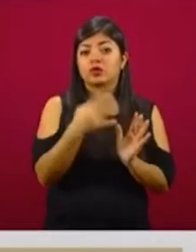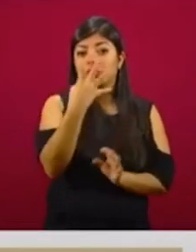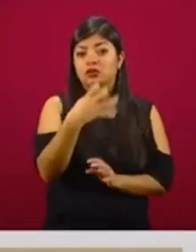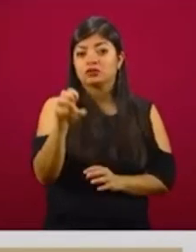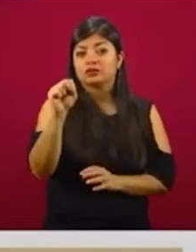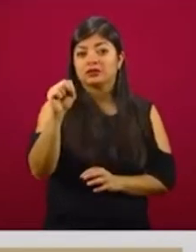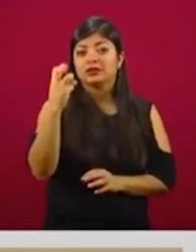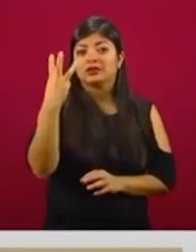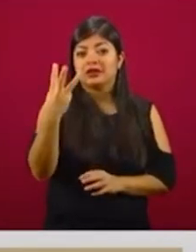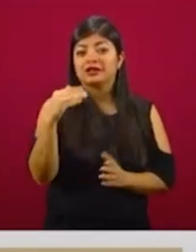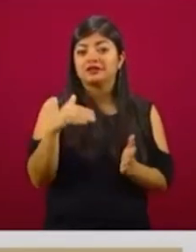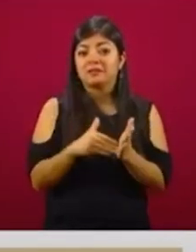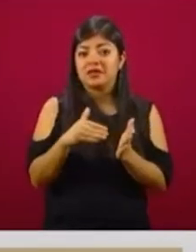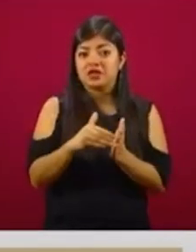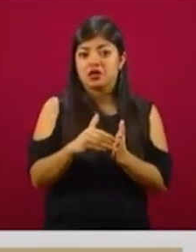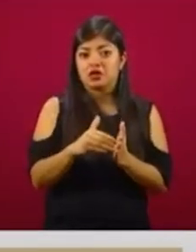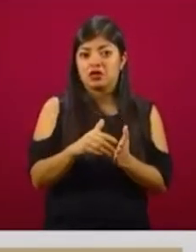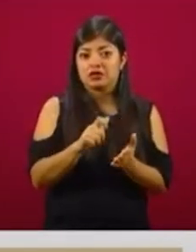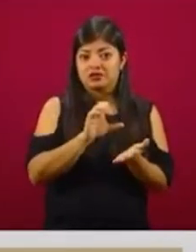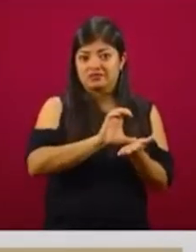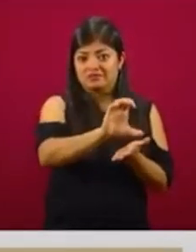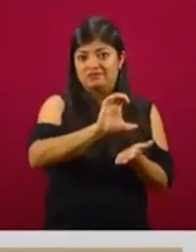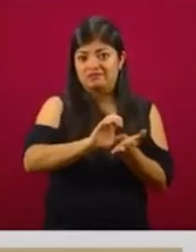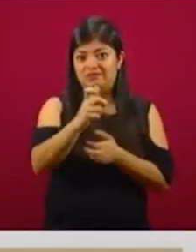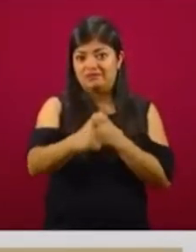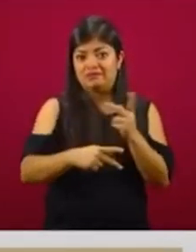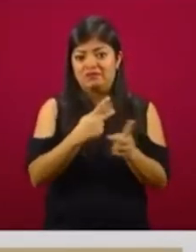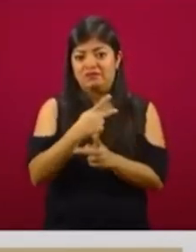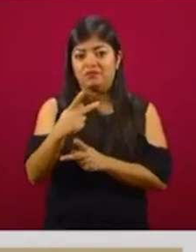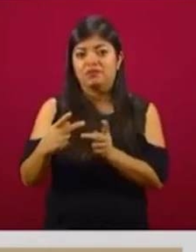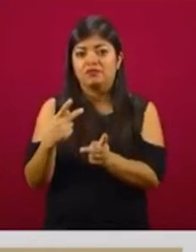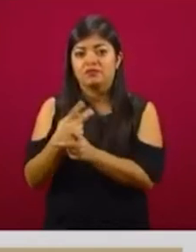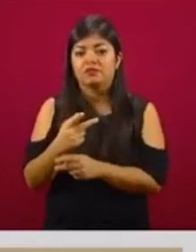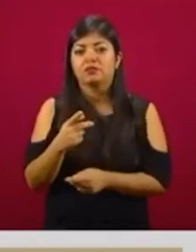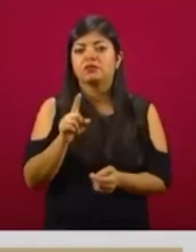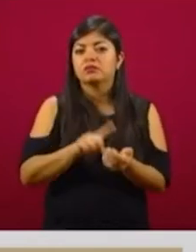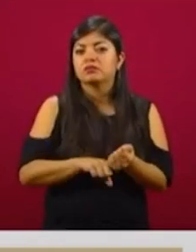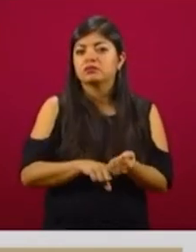8.463 millones de pesos dispersados, con un monto de